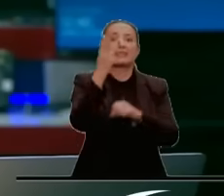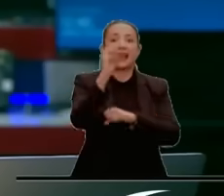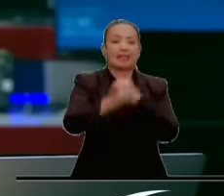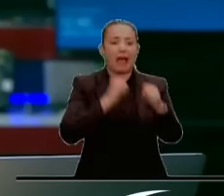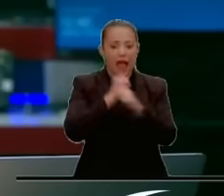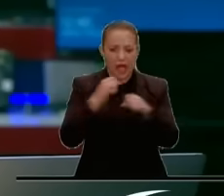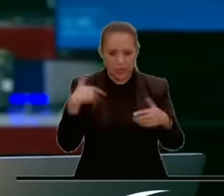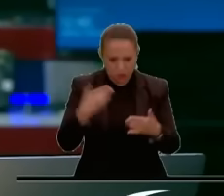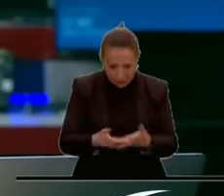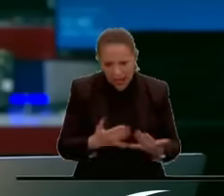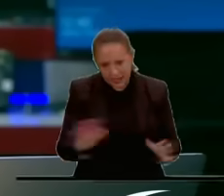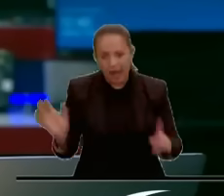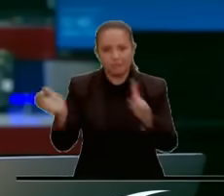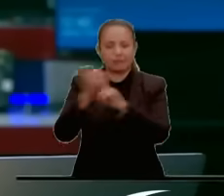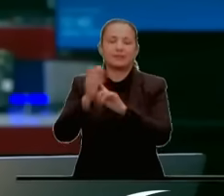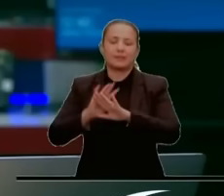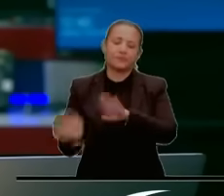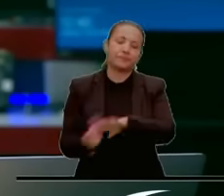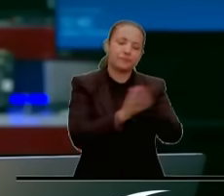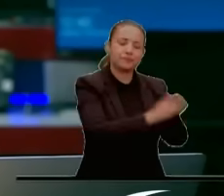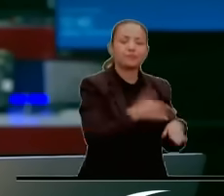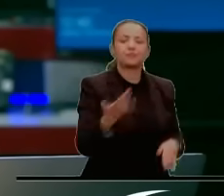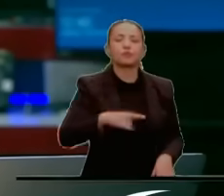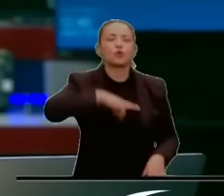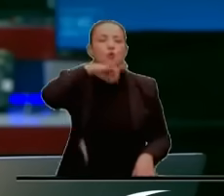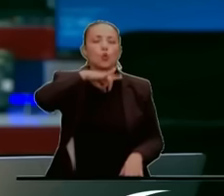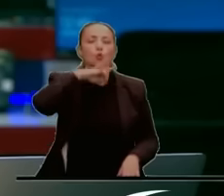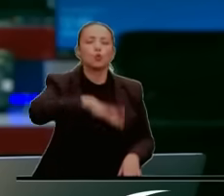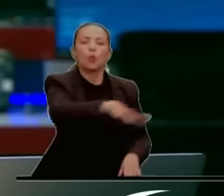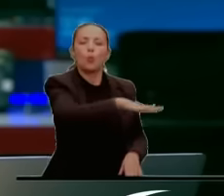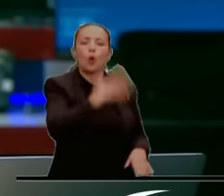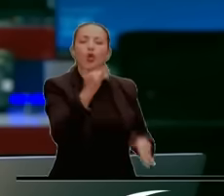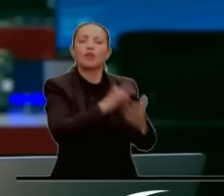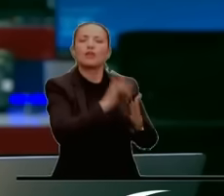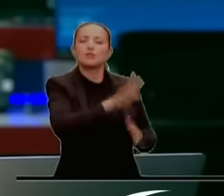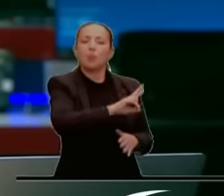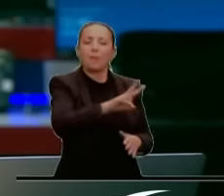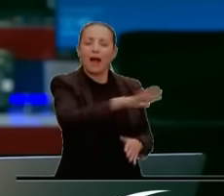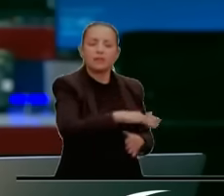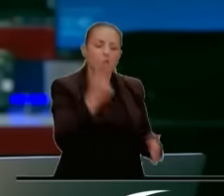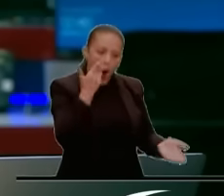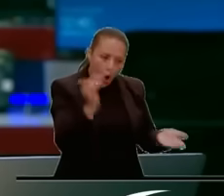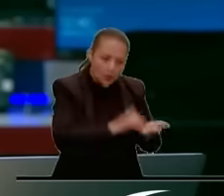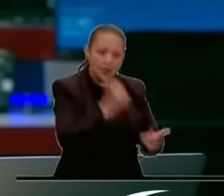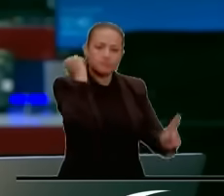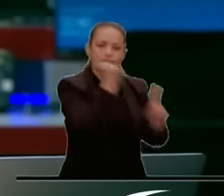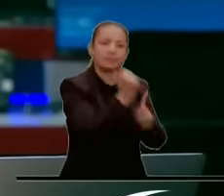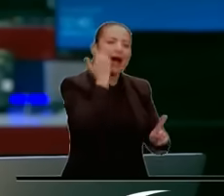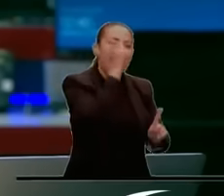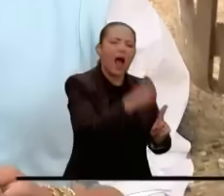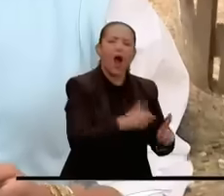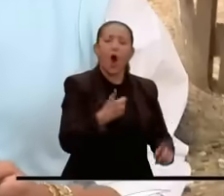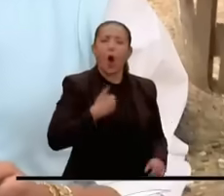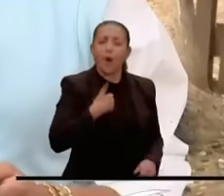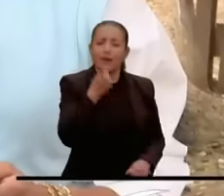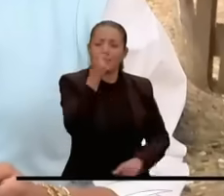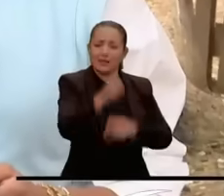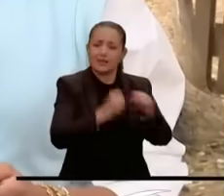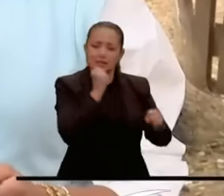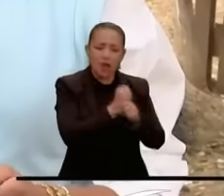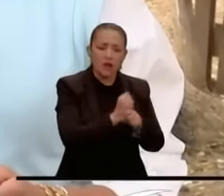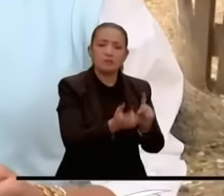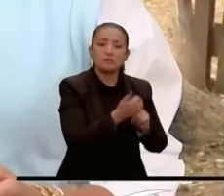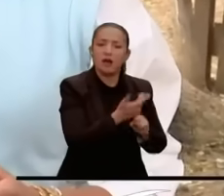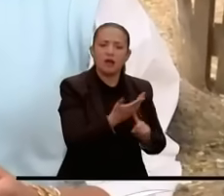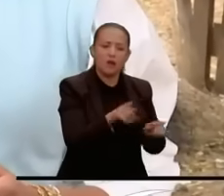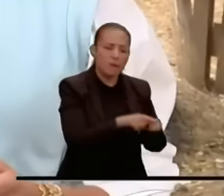12:41, en otras noticias, en Yumbo, Valle del Cauca, se registró al parecer un nuevo feminicidio. El cuerpo de una menor de 16 años fue encontrado